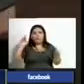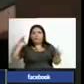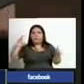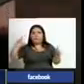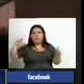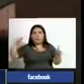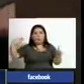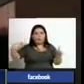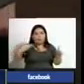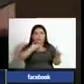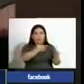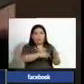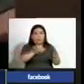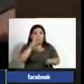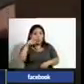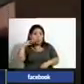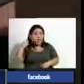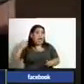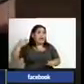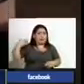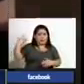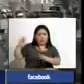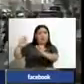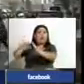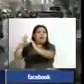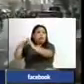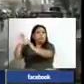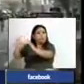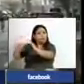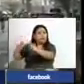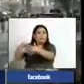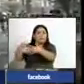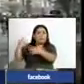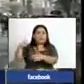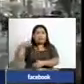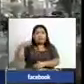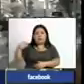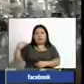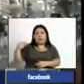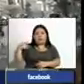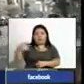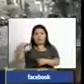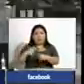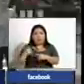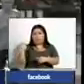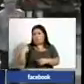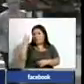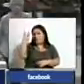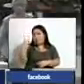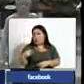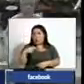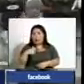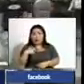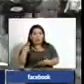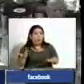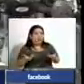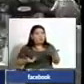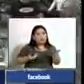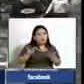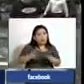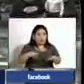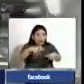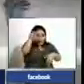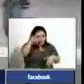de ellas. Tiene 10 años de vivir en Estados Unidos y hasta hace algunos días trabajaba como camarera, pero